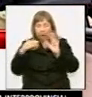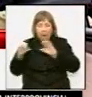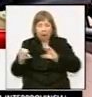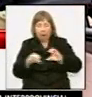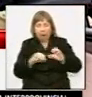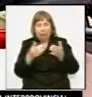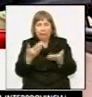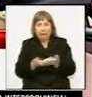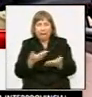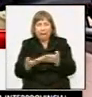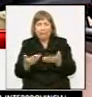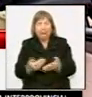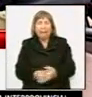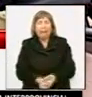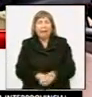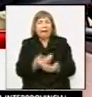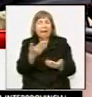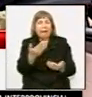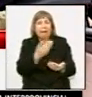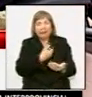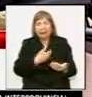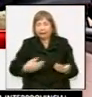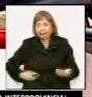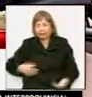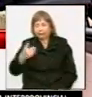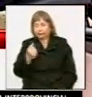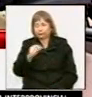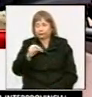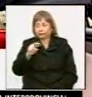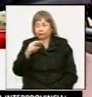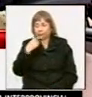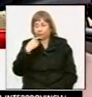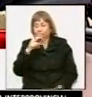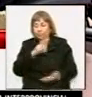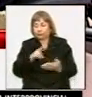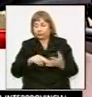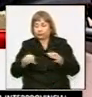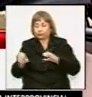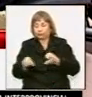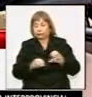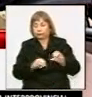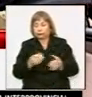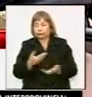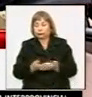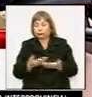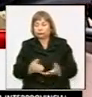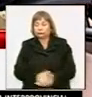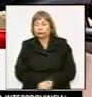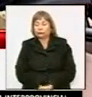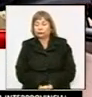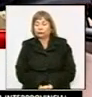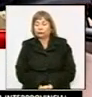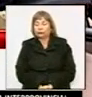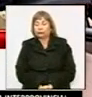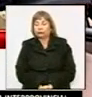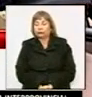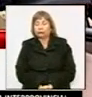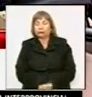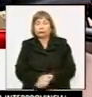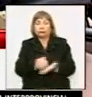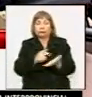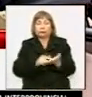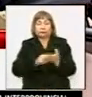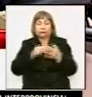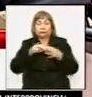acciones. Y la congresista Ana María justamente ha dado lectura sobre las acciones que se ha tomado, ¿no? Que se ha exigido la